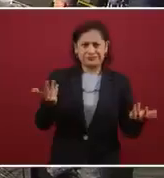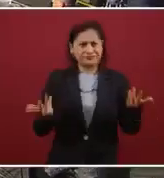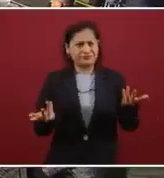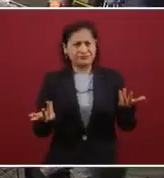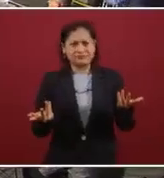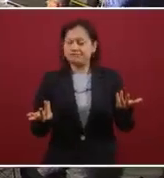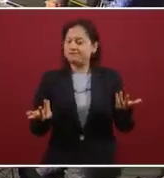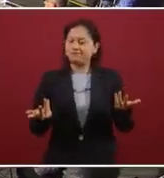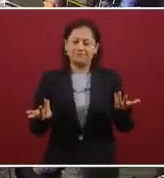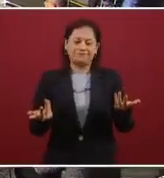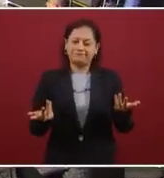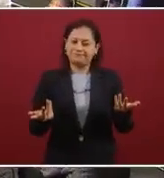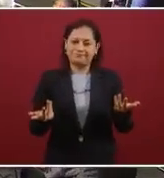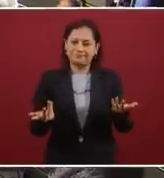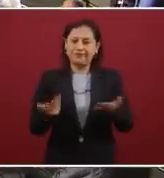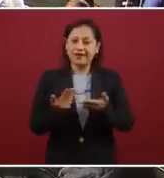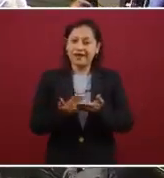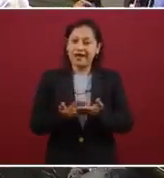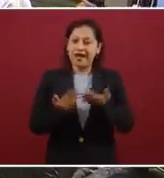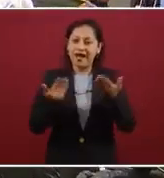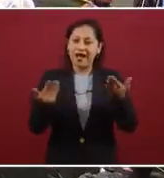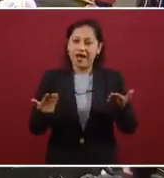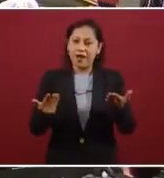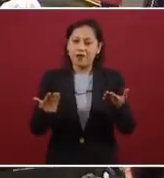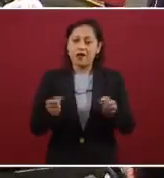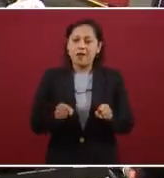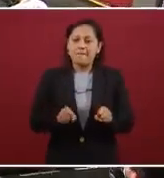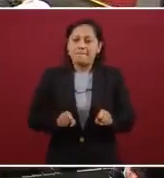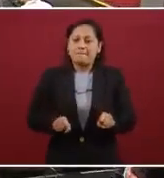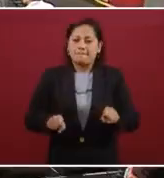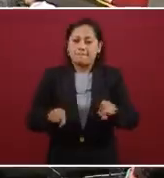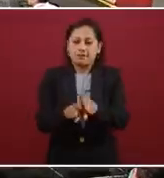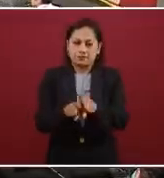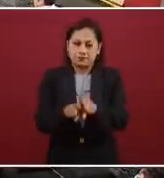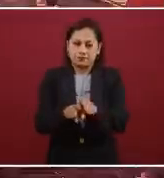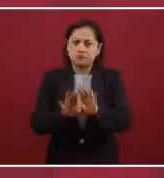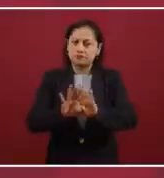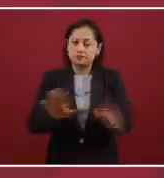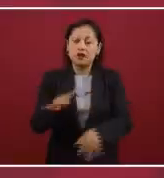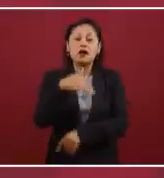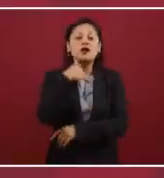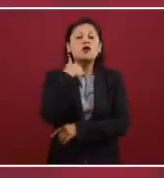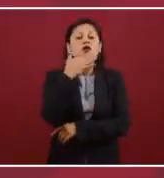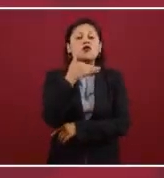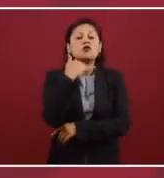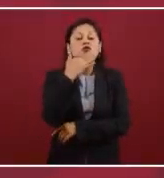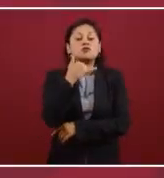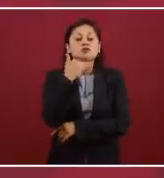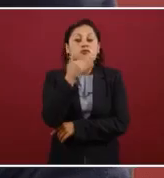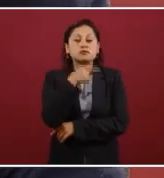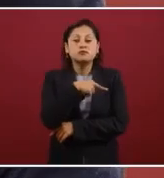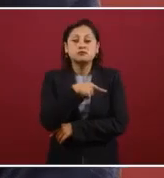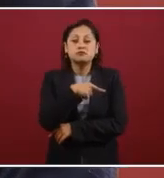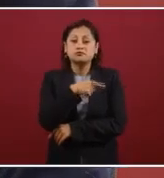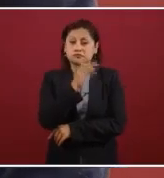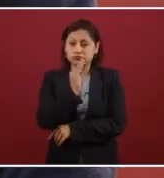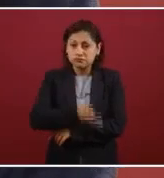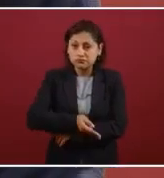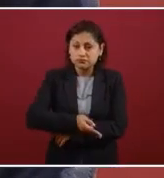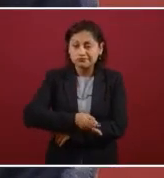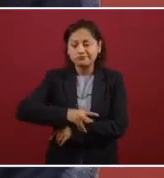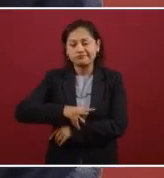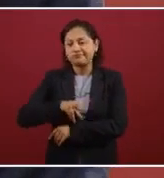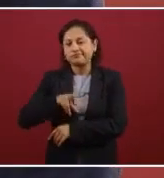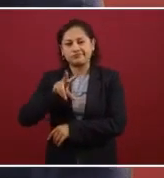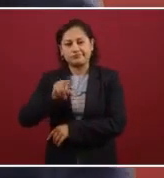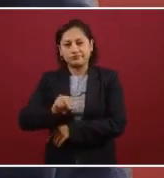Ya no se permite la corrupción y hay esta separación de poder económico